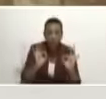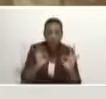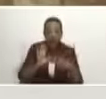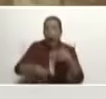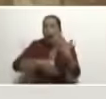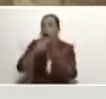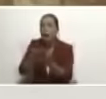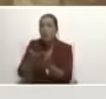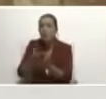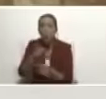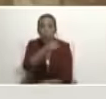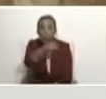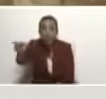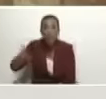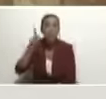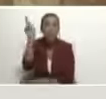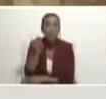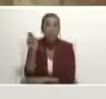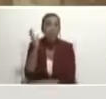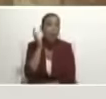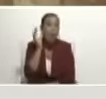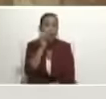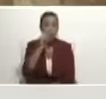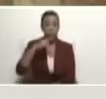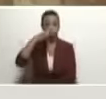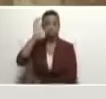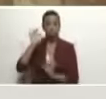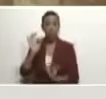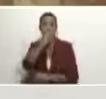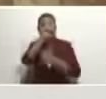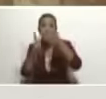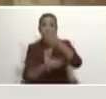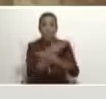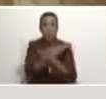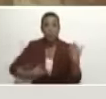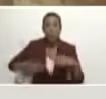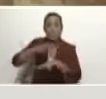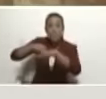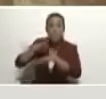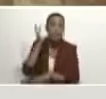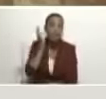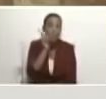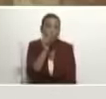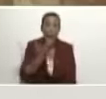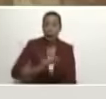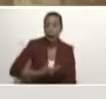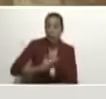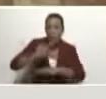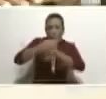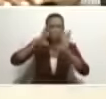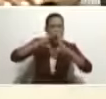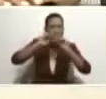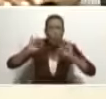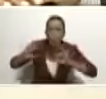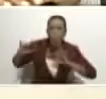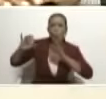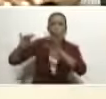hasta ustedes, diputados, diputadas, vicepresidentes, ministros, ministras, que tenemos